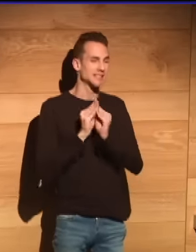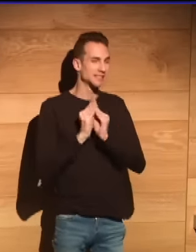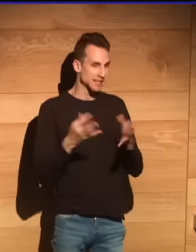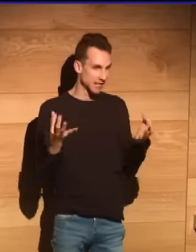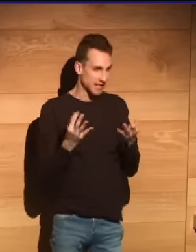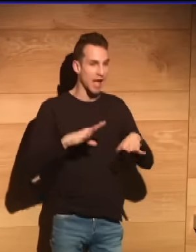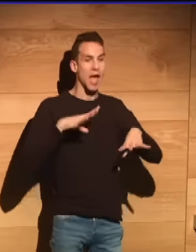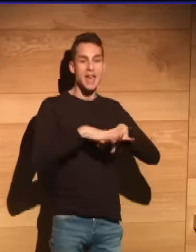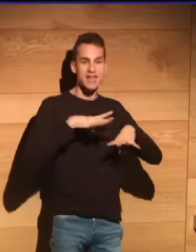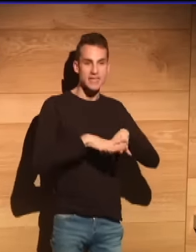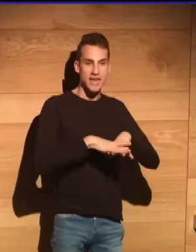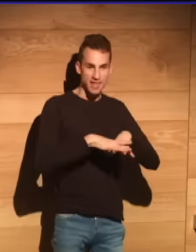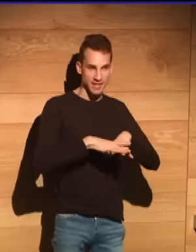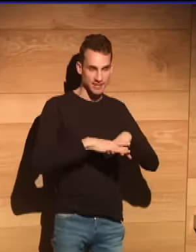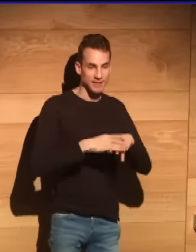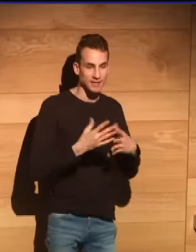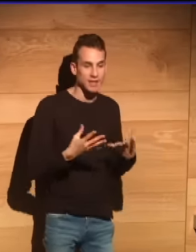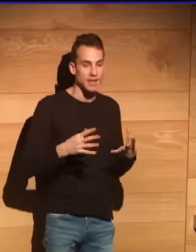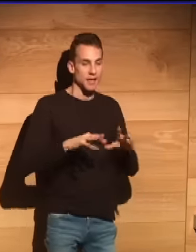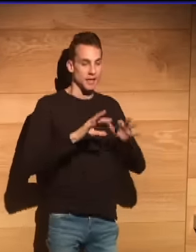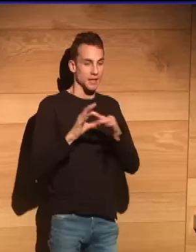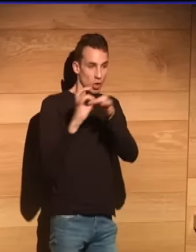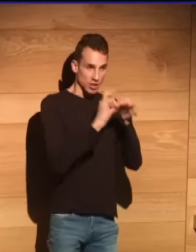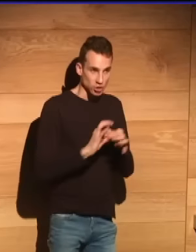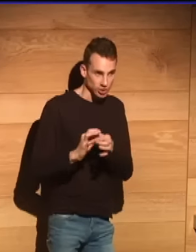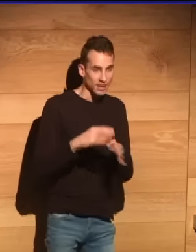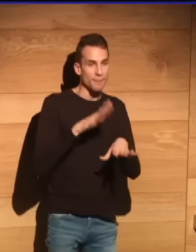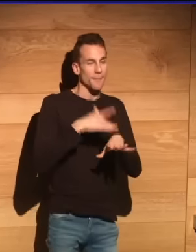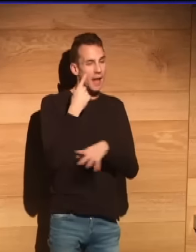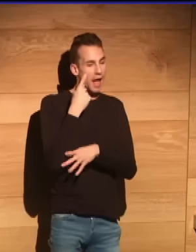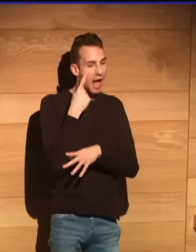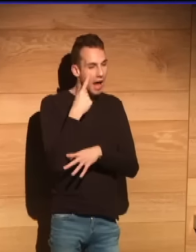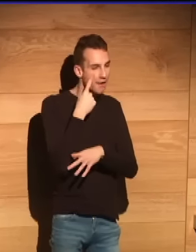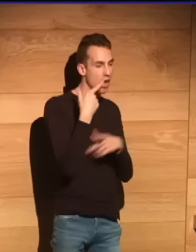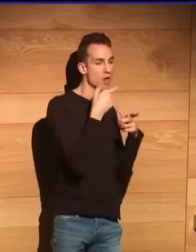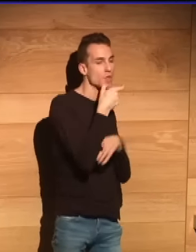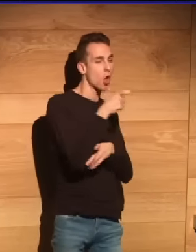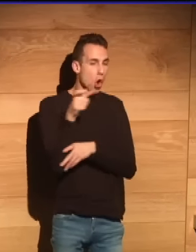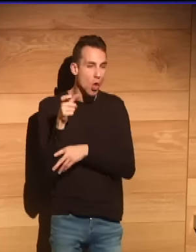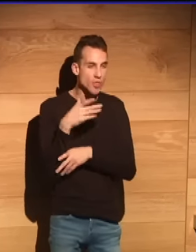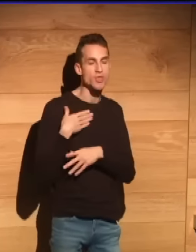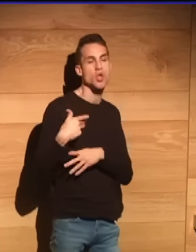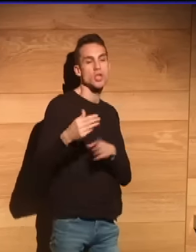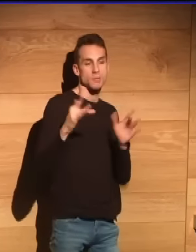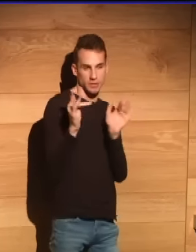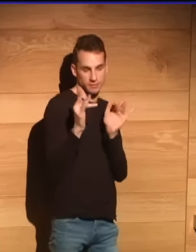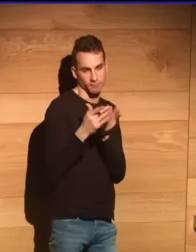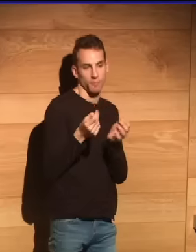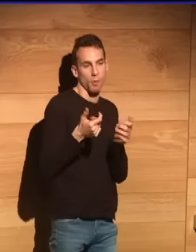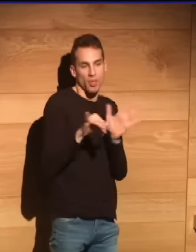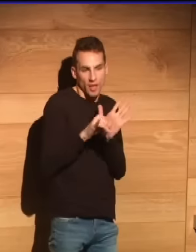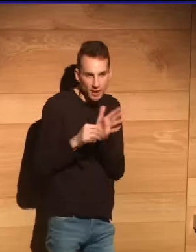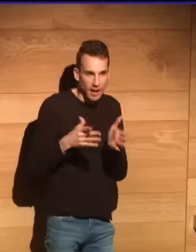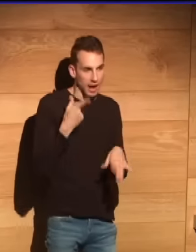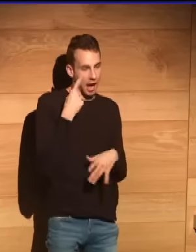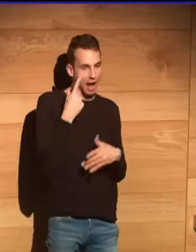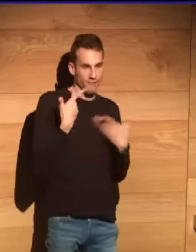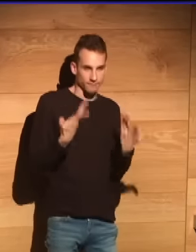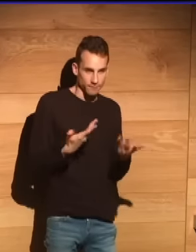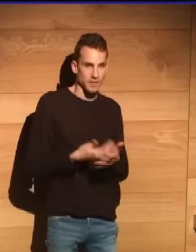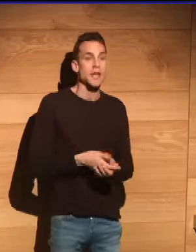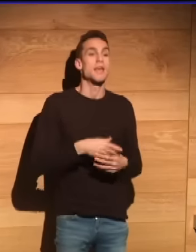el porcentaje, porcentualmente, estadísticamente, los conceptos más próximos, que son los más abundantes. Y de manera más abundante hay más